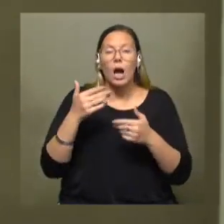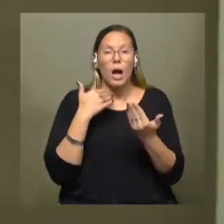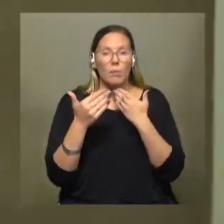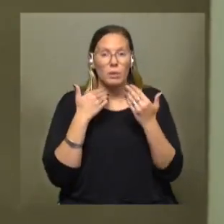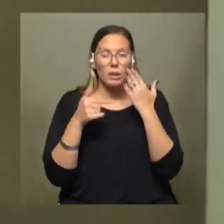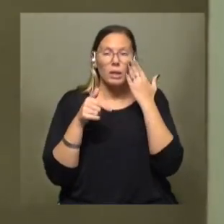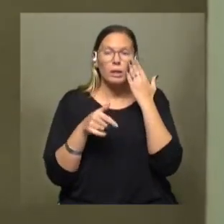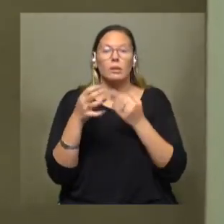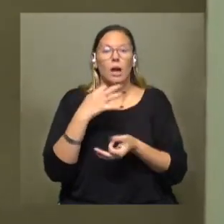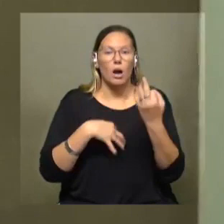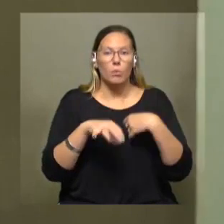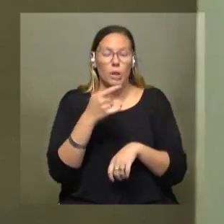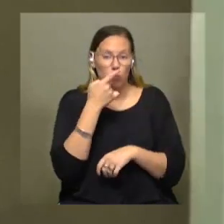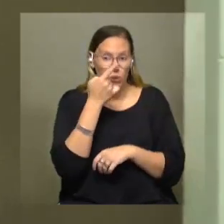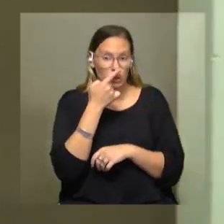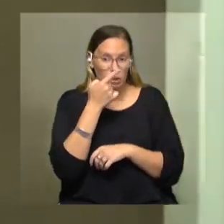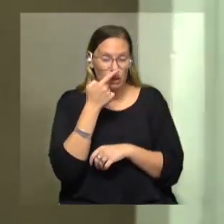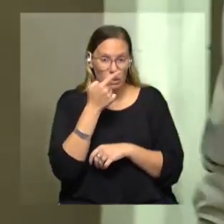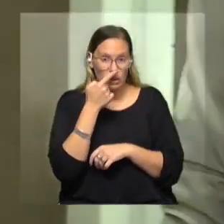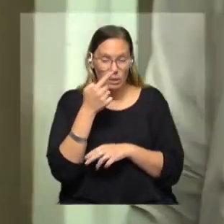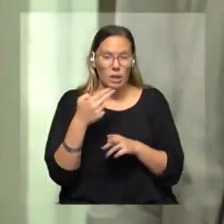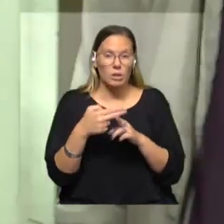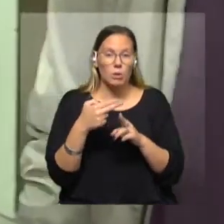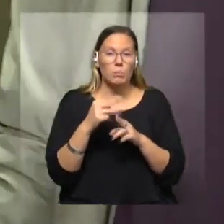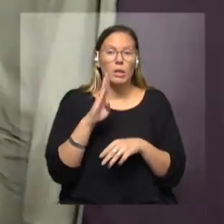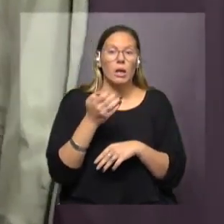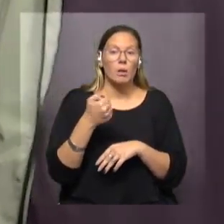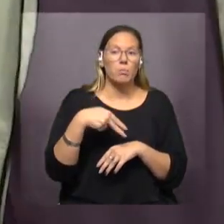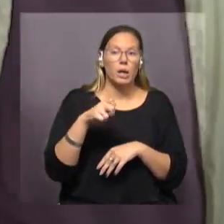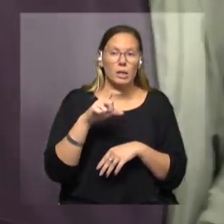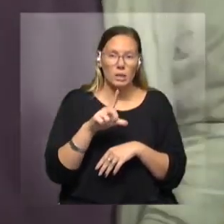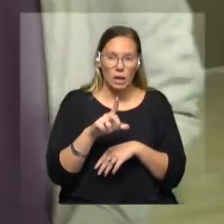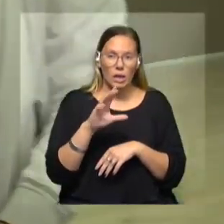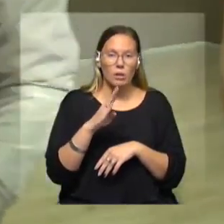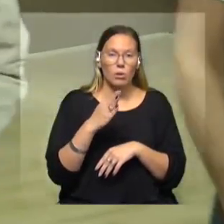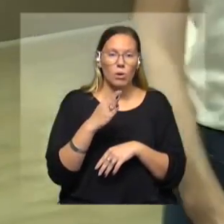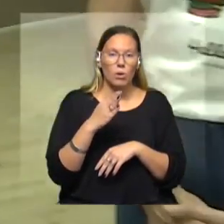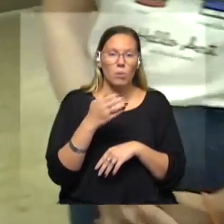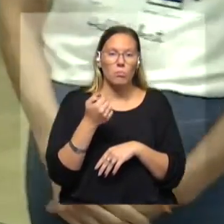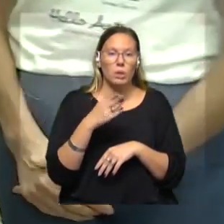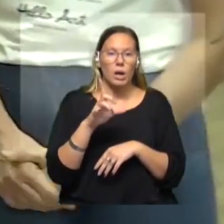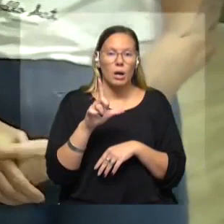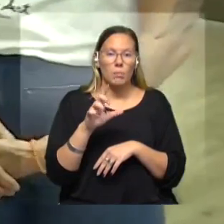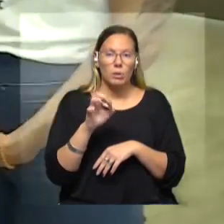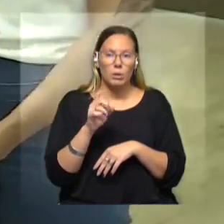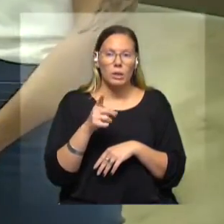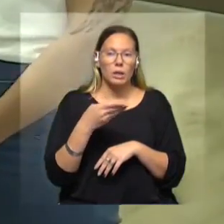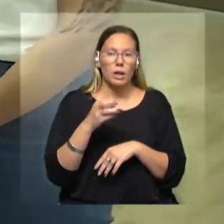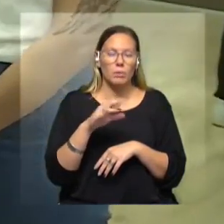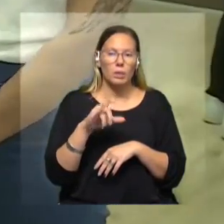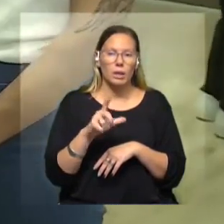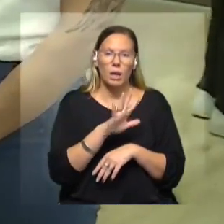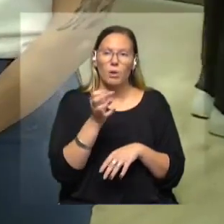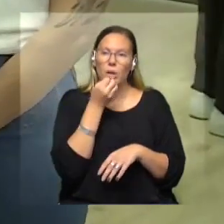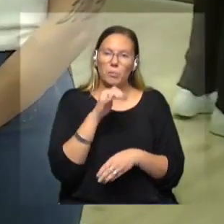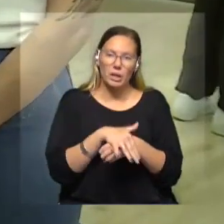es de esta obra muy buena que, como bien dijeron ustedes, se llama Paral, y para eso estoy con Pablo y Gabriela. Buenas tardes, ¿cómo andan? Buenas tardes. Hola, Agustina, gracias